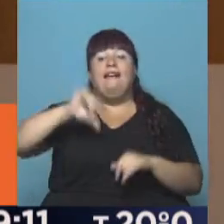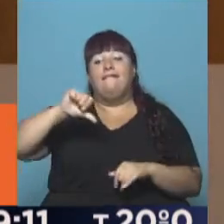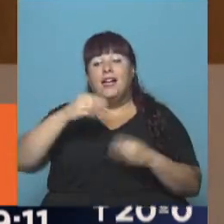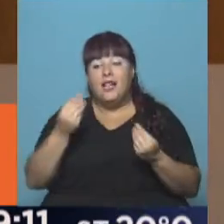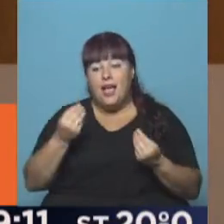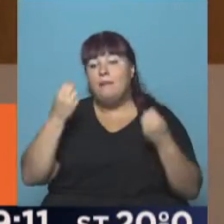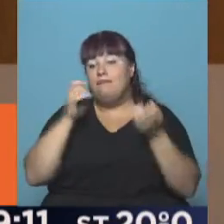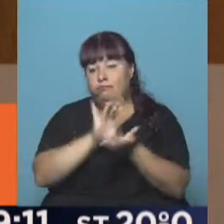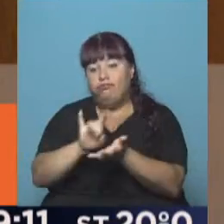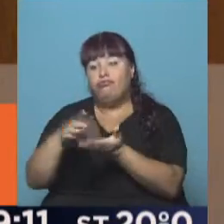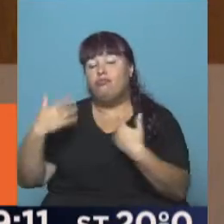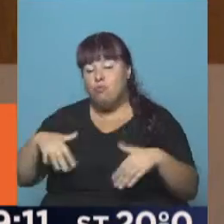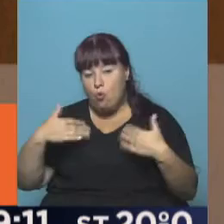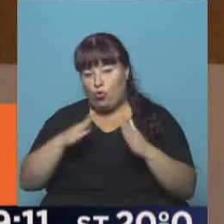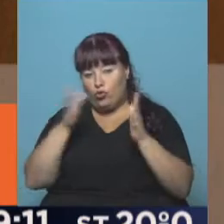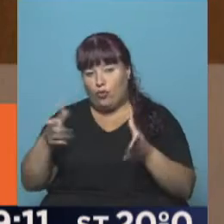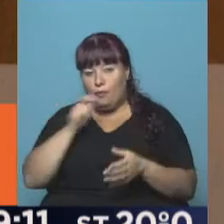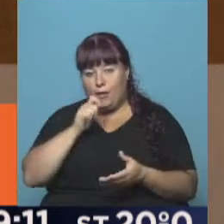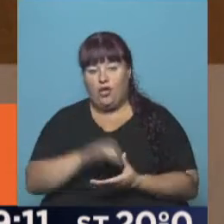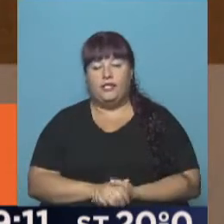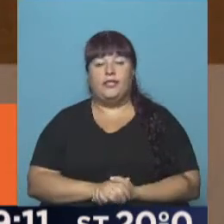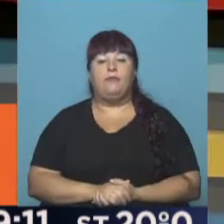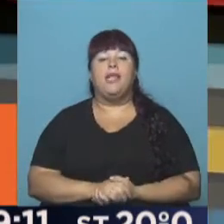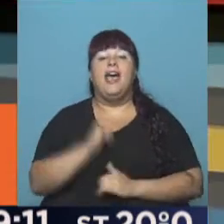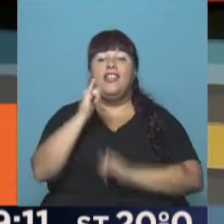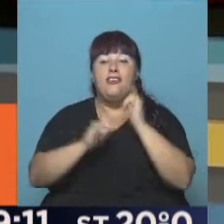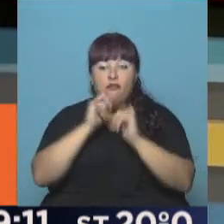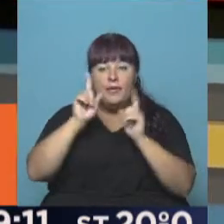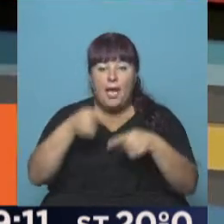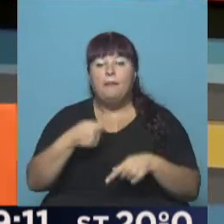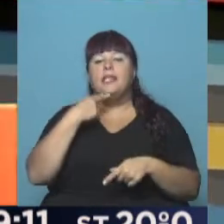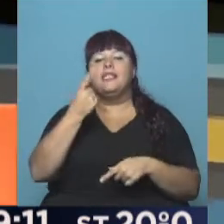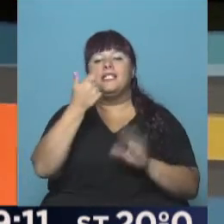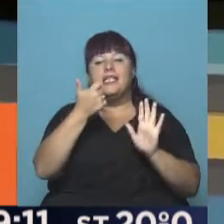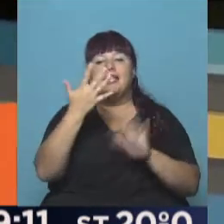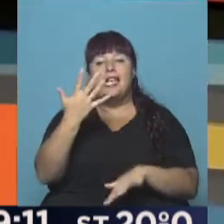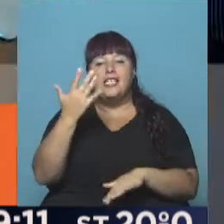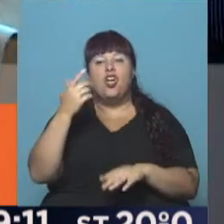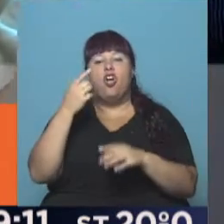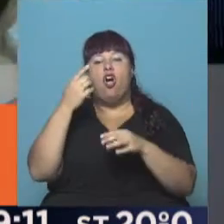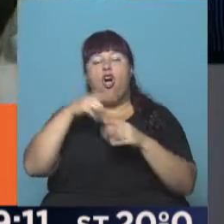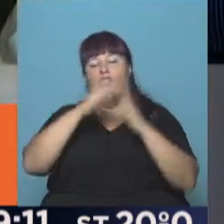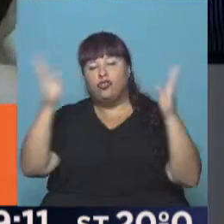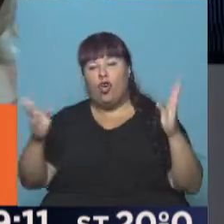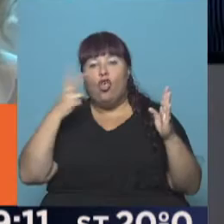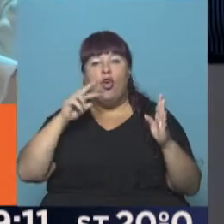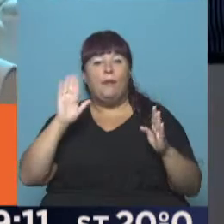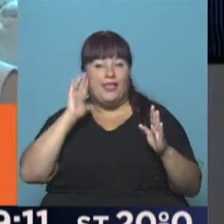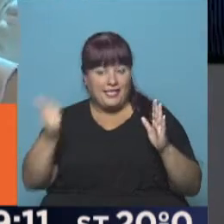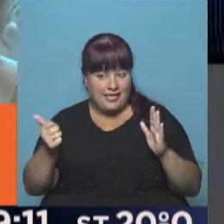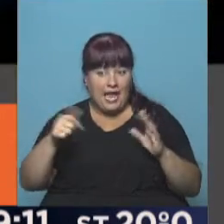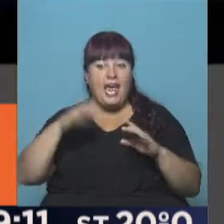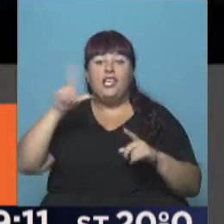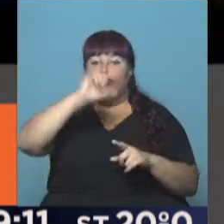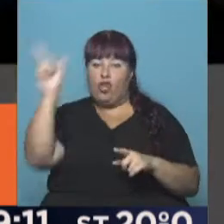que se perdieron muchas fuentes de trabajo en el sector. Del informe se desprende que hubo un total de 65 casos a lo largo de 2016 en